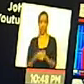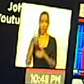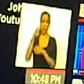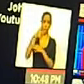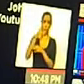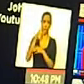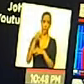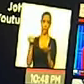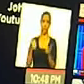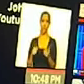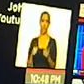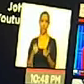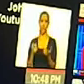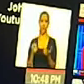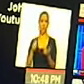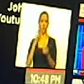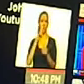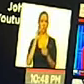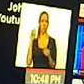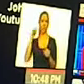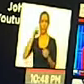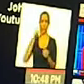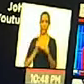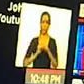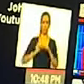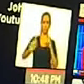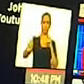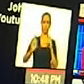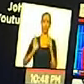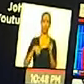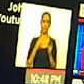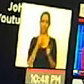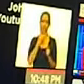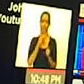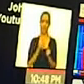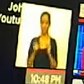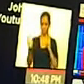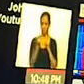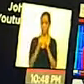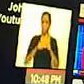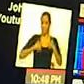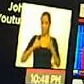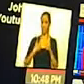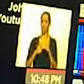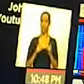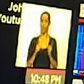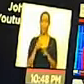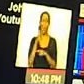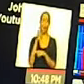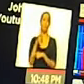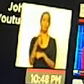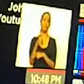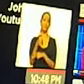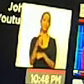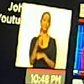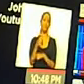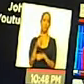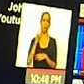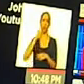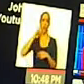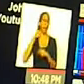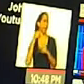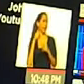está como a 200 metros de distancia, pudiéndose fácilmente acercar más. Pero vale, apunta la pistola y Guaidó mira al otro lado y toma